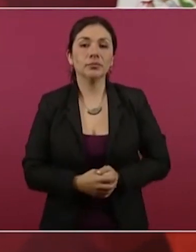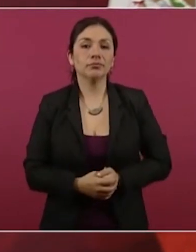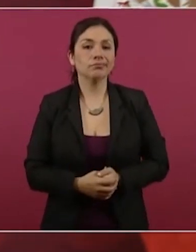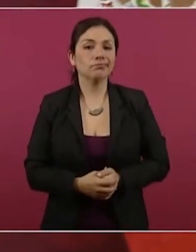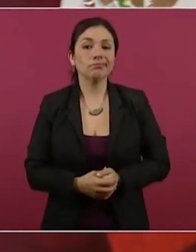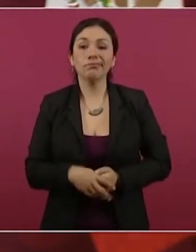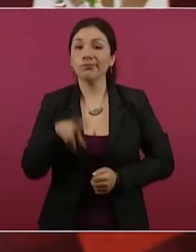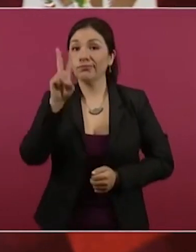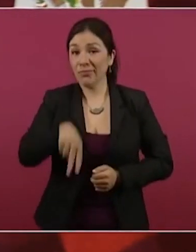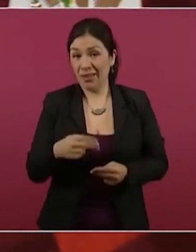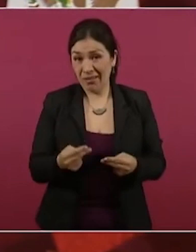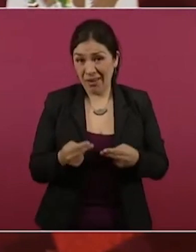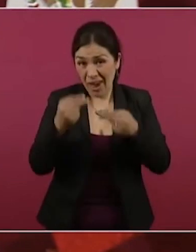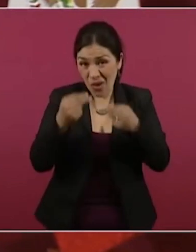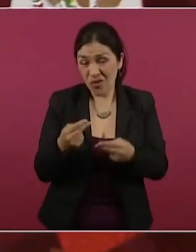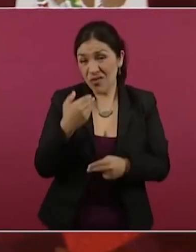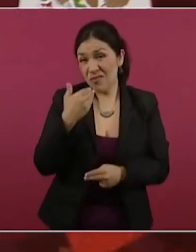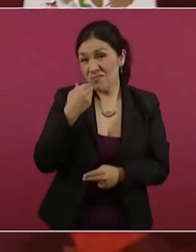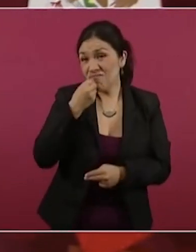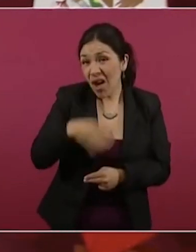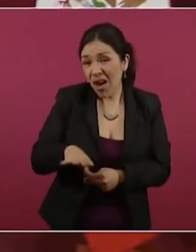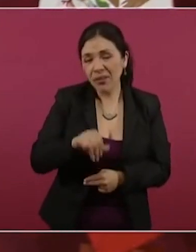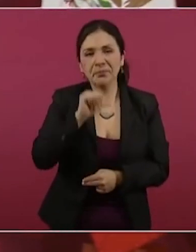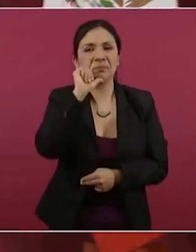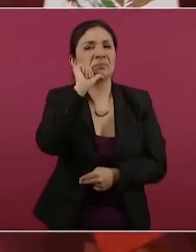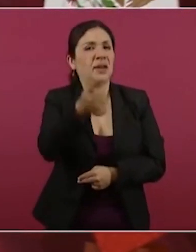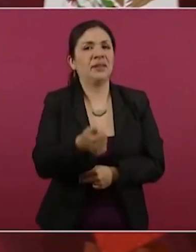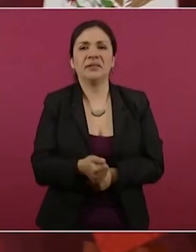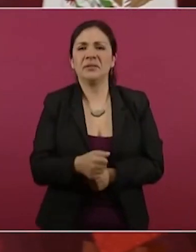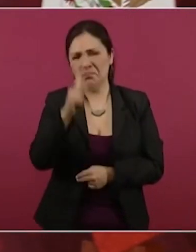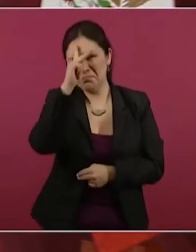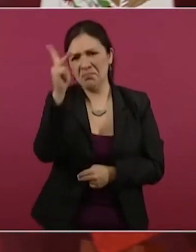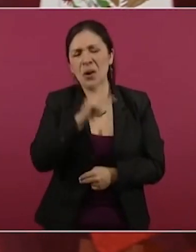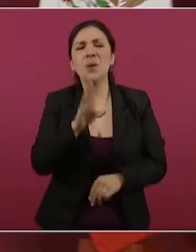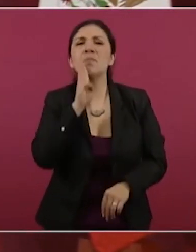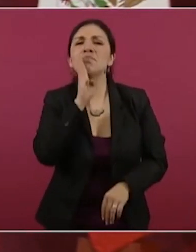Muy malos negocios para el pueblo de México.